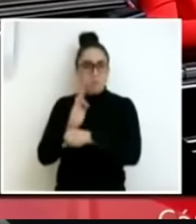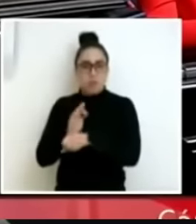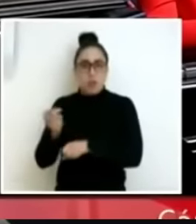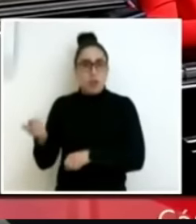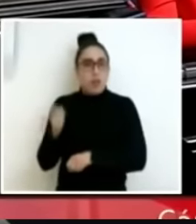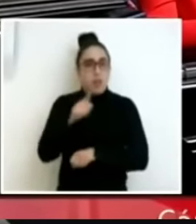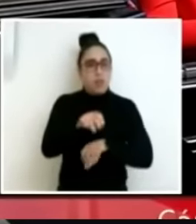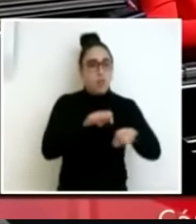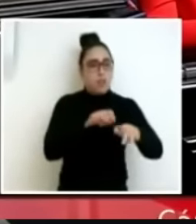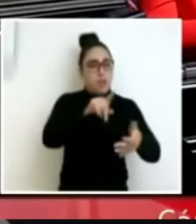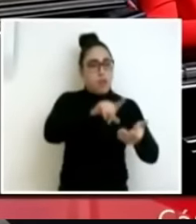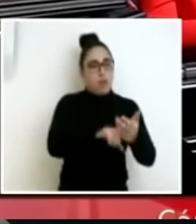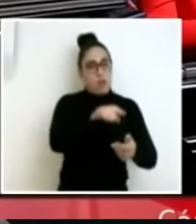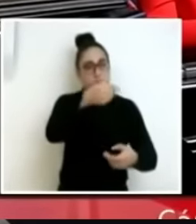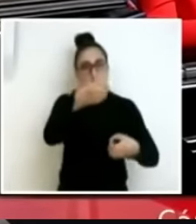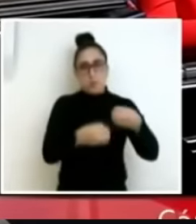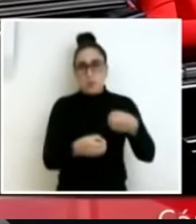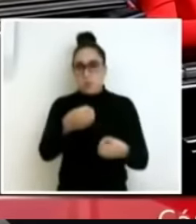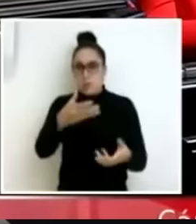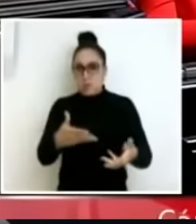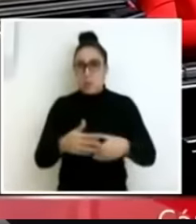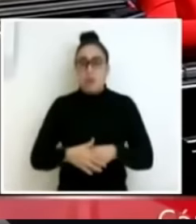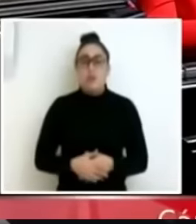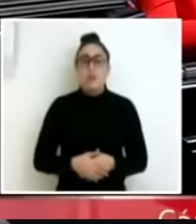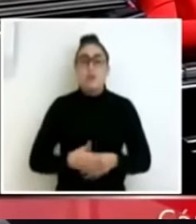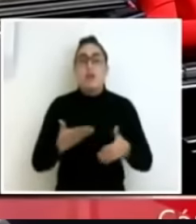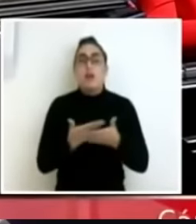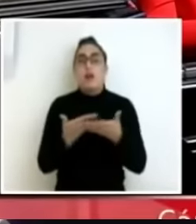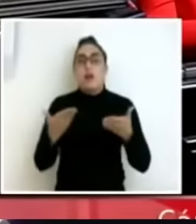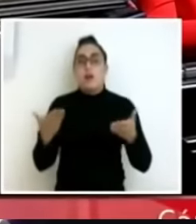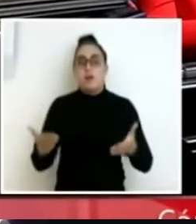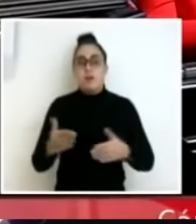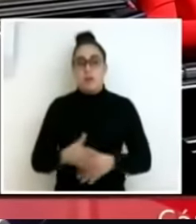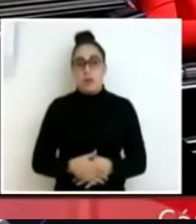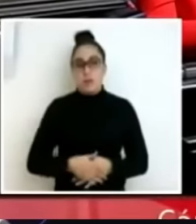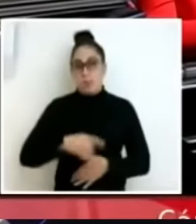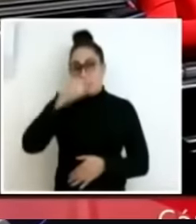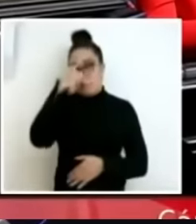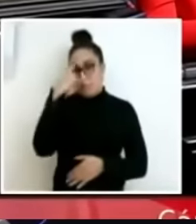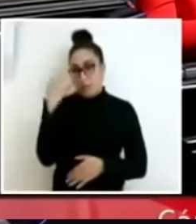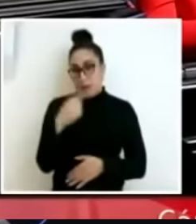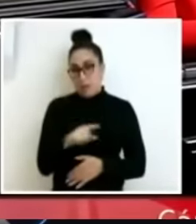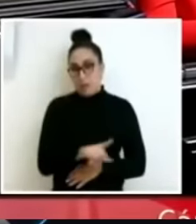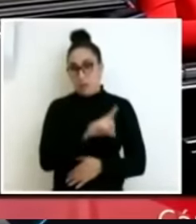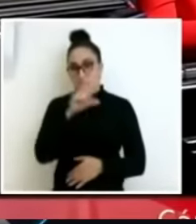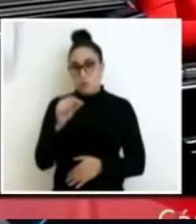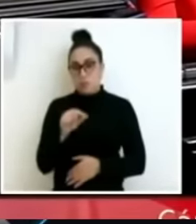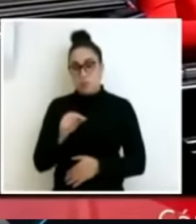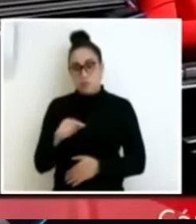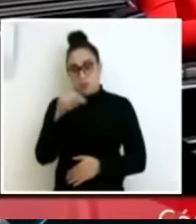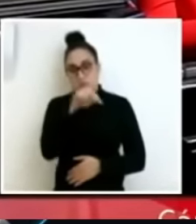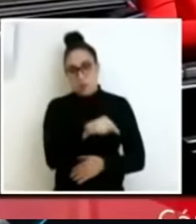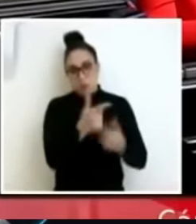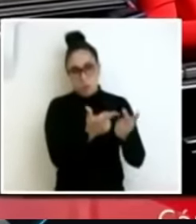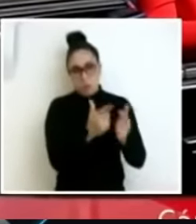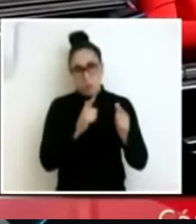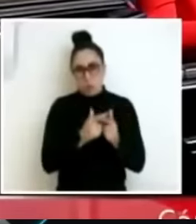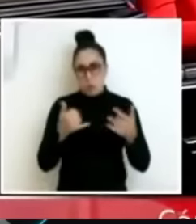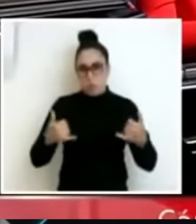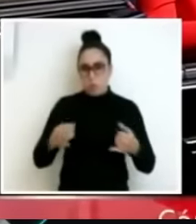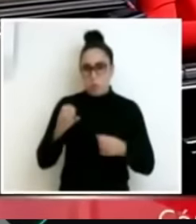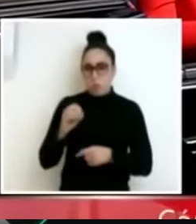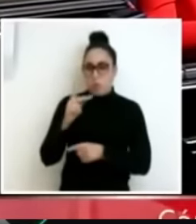Judicial. Y luego entonces, para justificar su oposición,